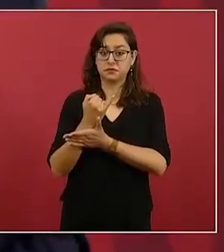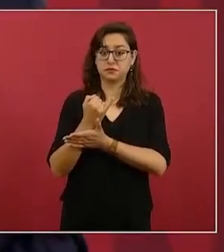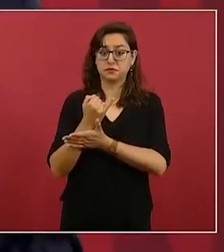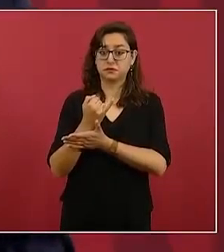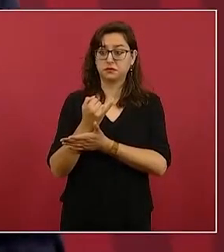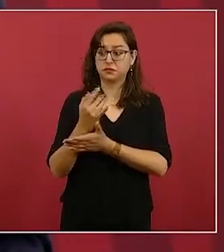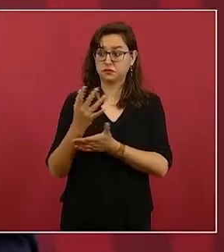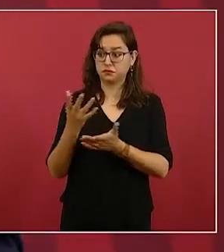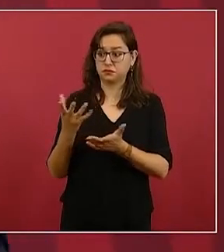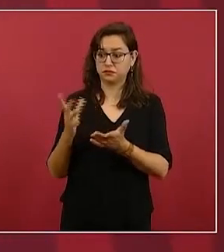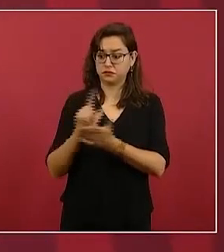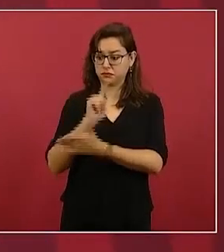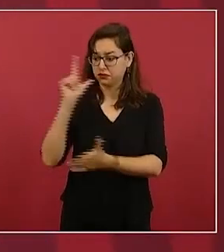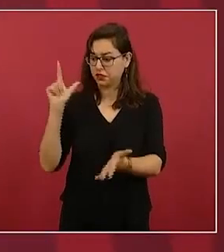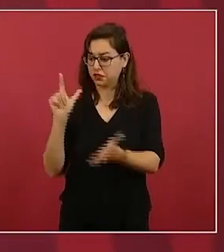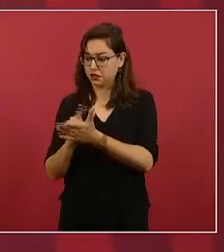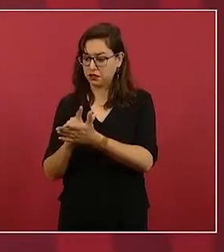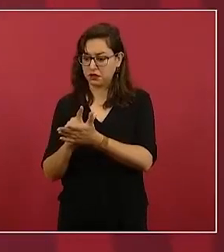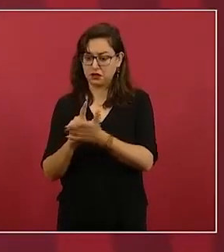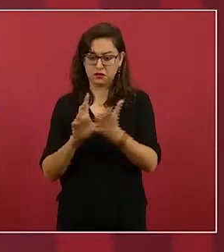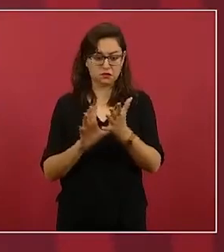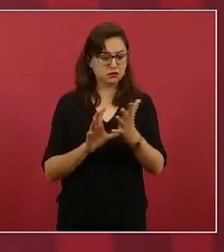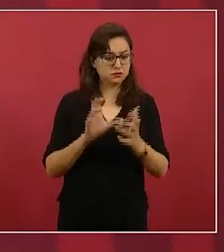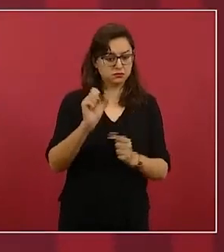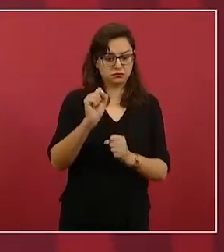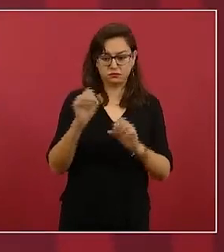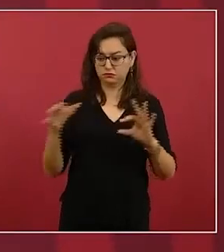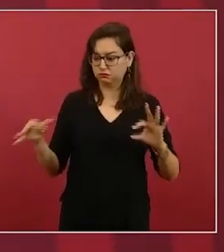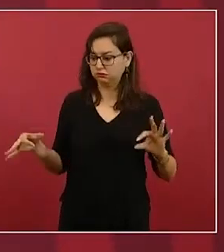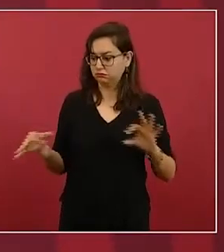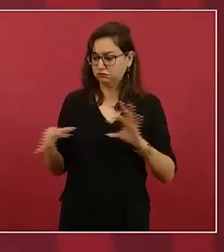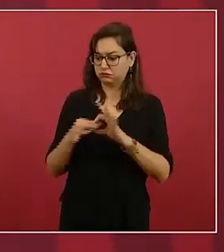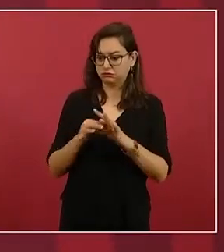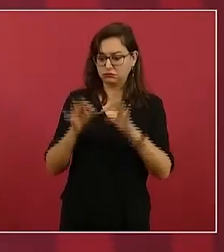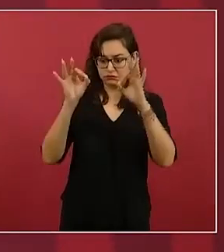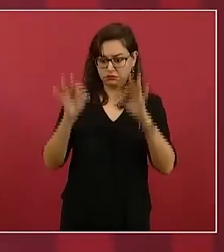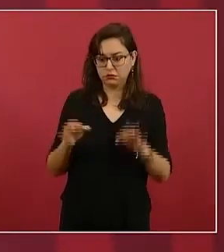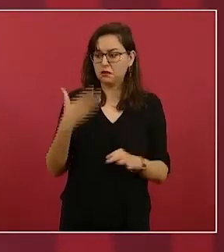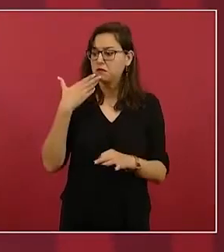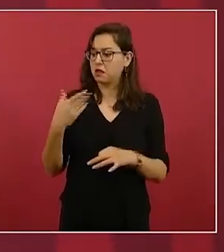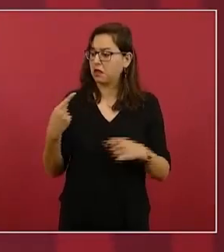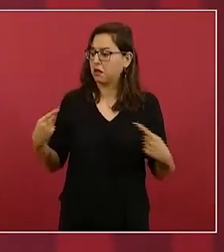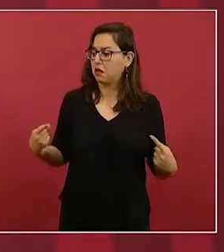es constitucional la ley eléctrica,